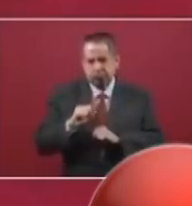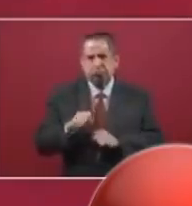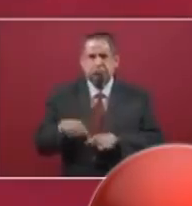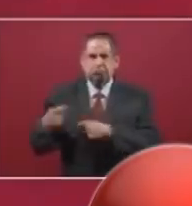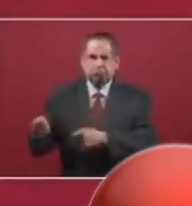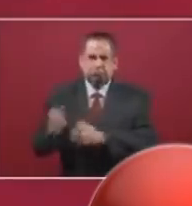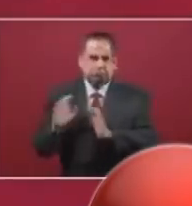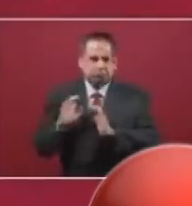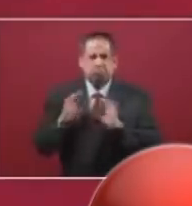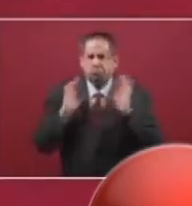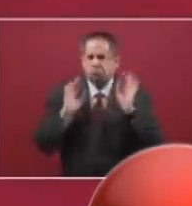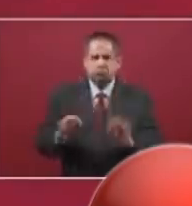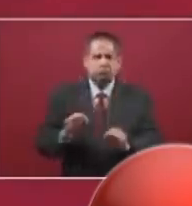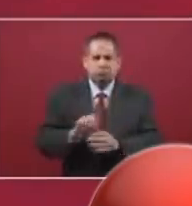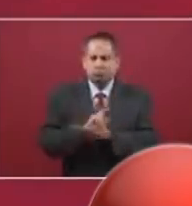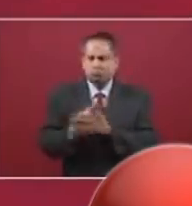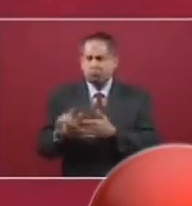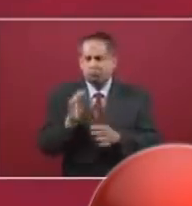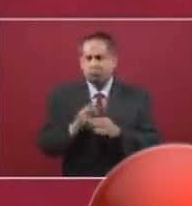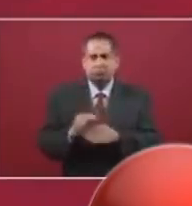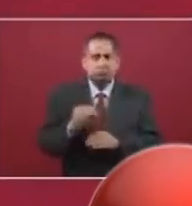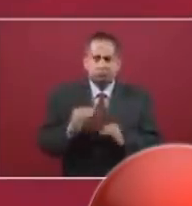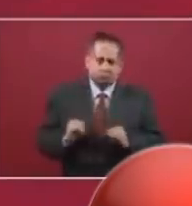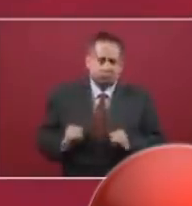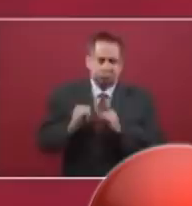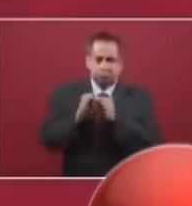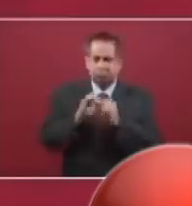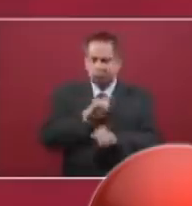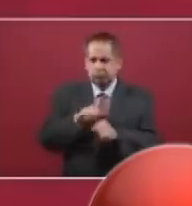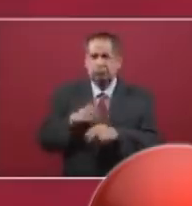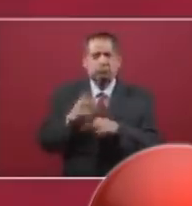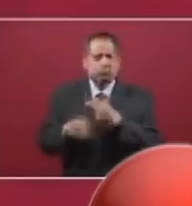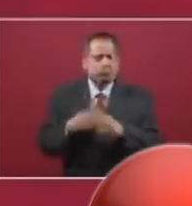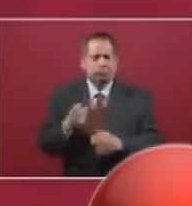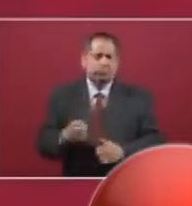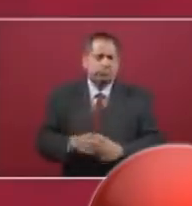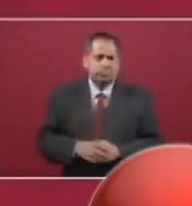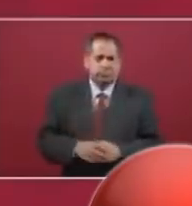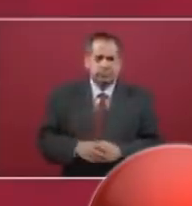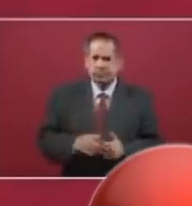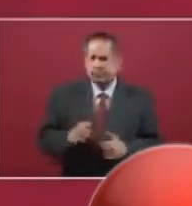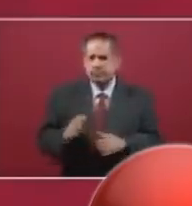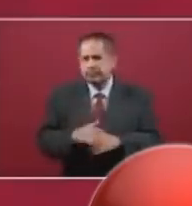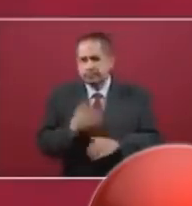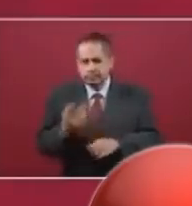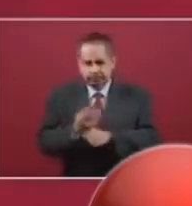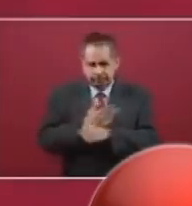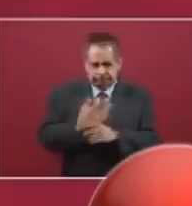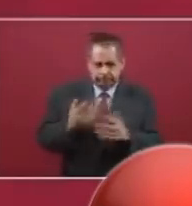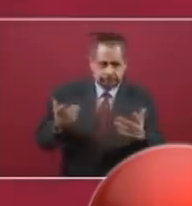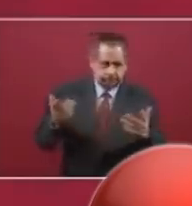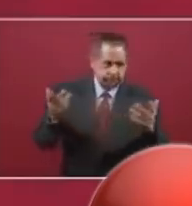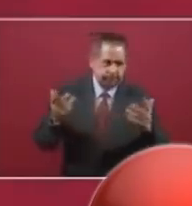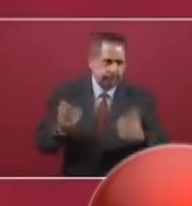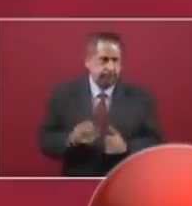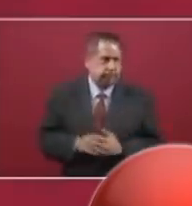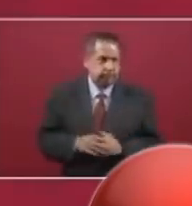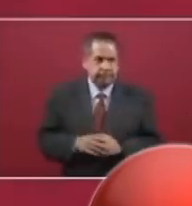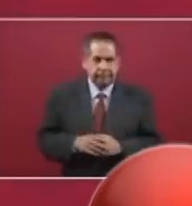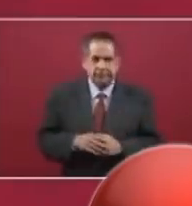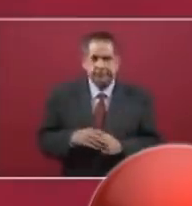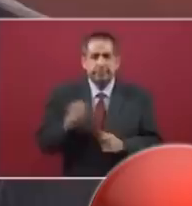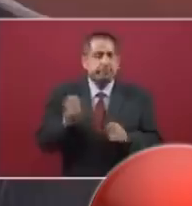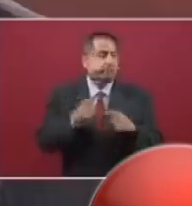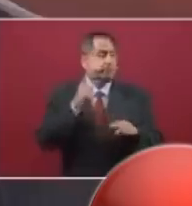la construcción de esa obra. Esa es una institución especial para eso. Porque ¿qué sucede?